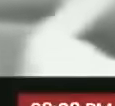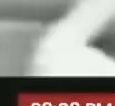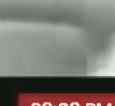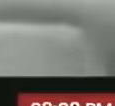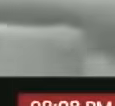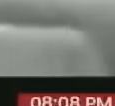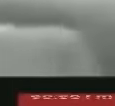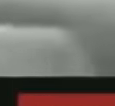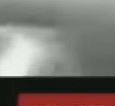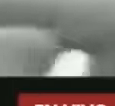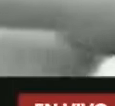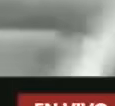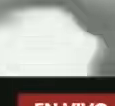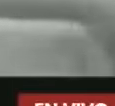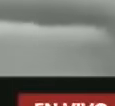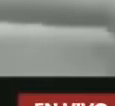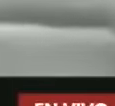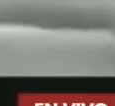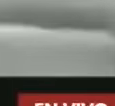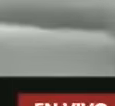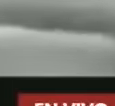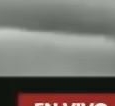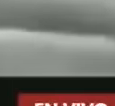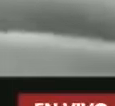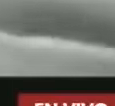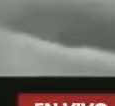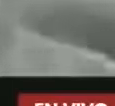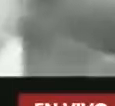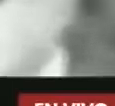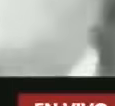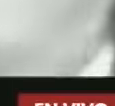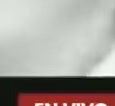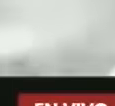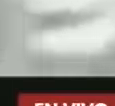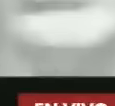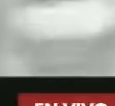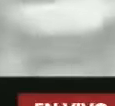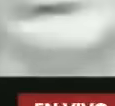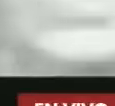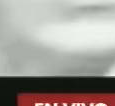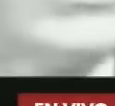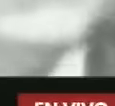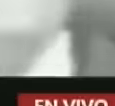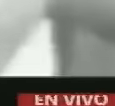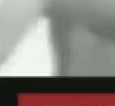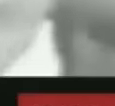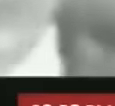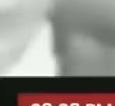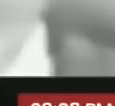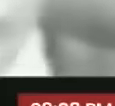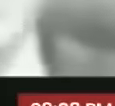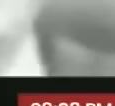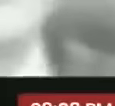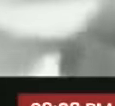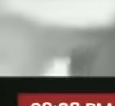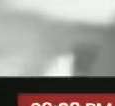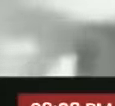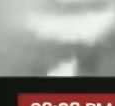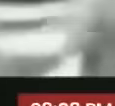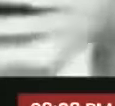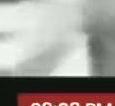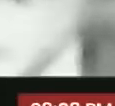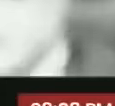Señor, pidieron ayuda a Colombia y pidieron ayuda a la Yaca y en Londres, no sé qué parte, para que los